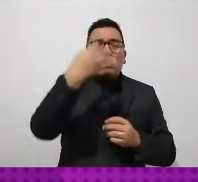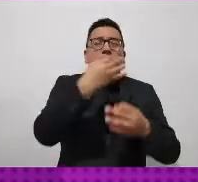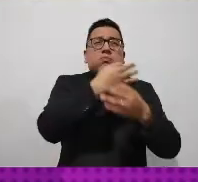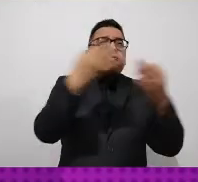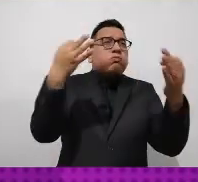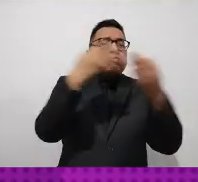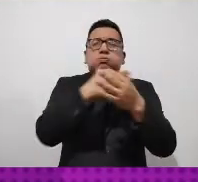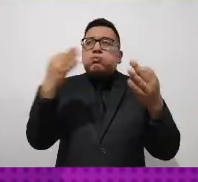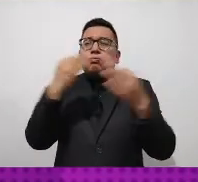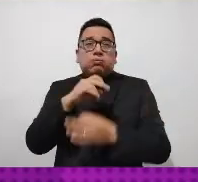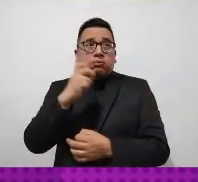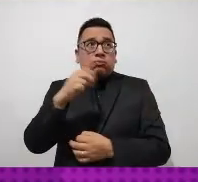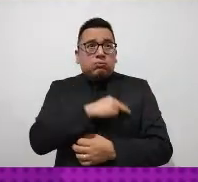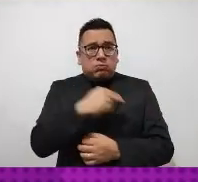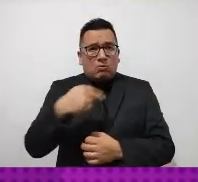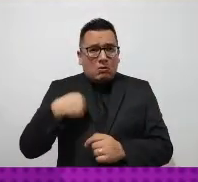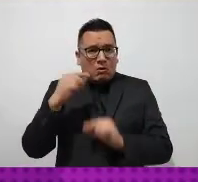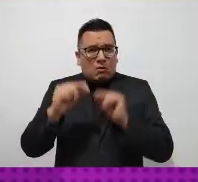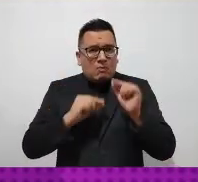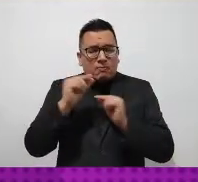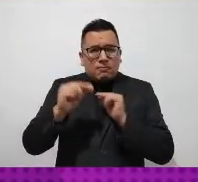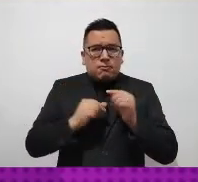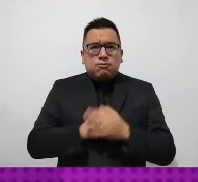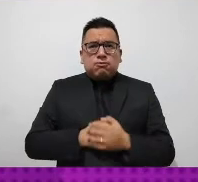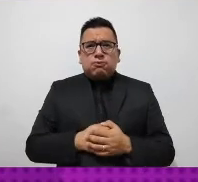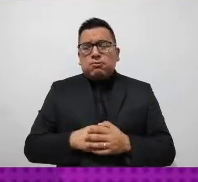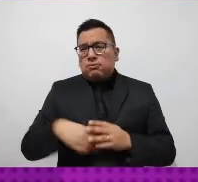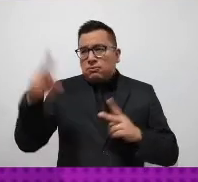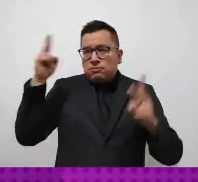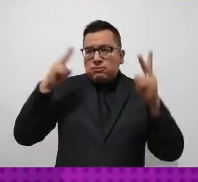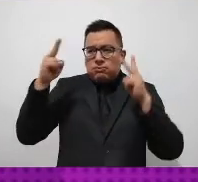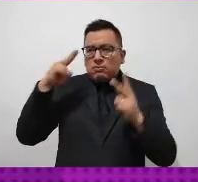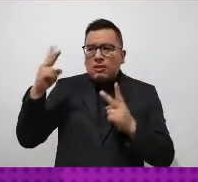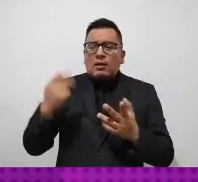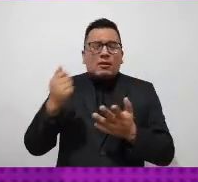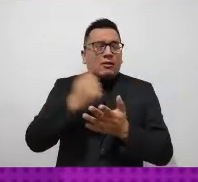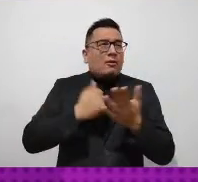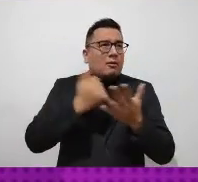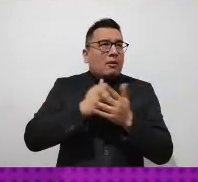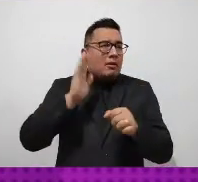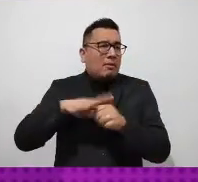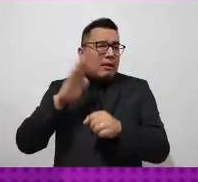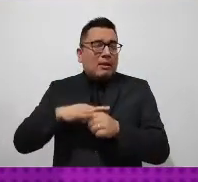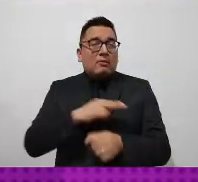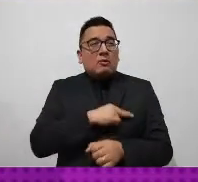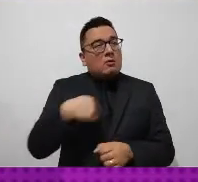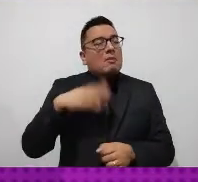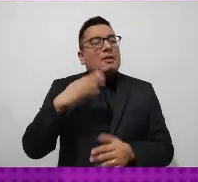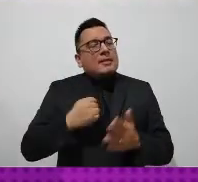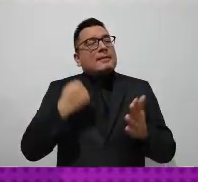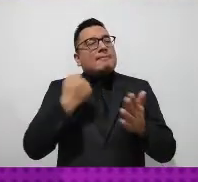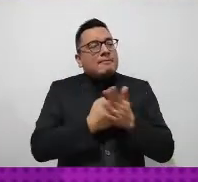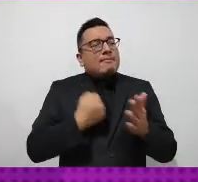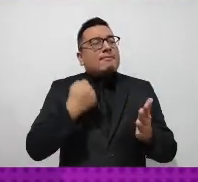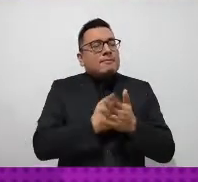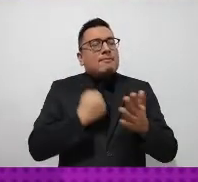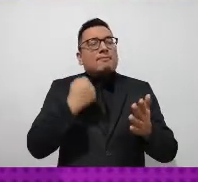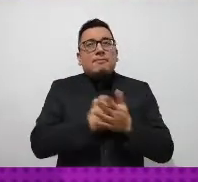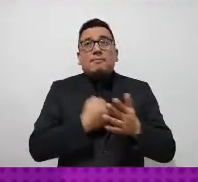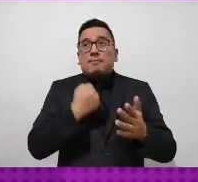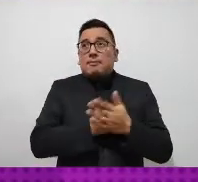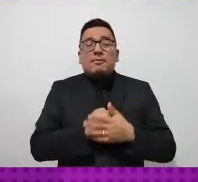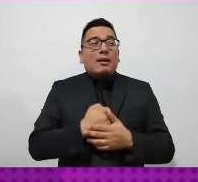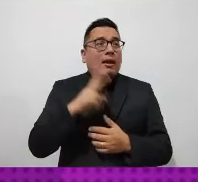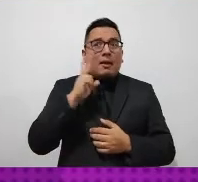¿no? Entonces, conforme fuimos avanzando y fuimos visitando más municipios, ahora sí que insistiendo y